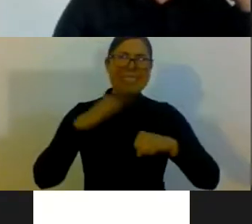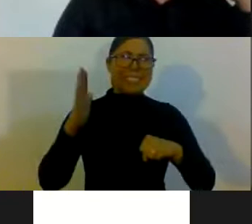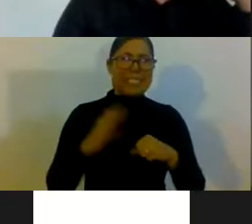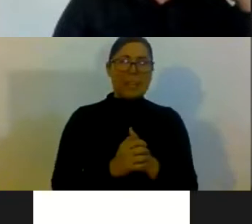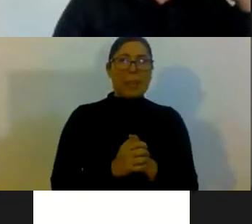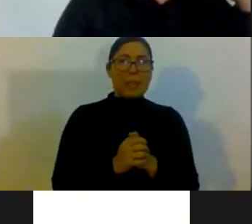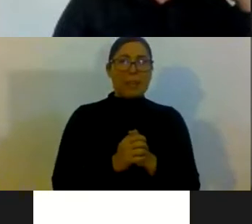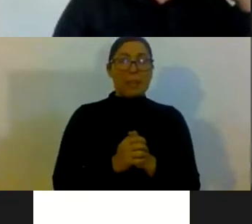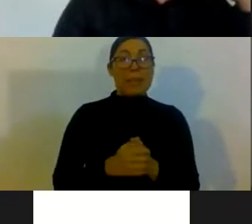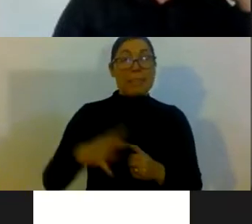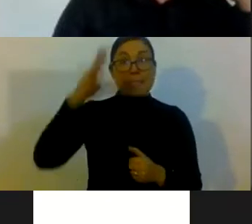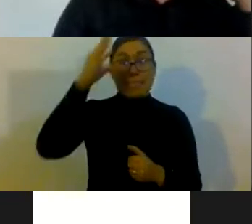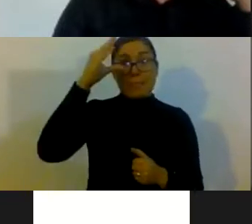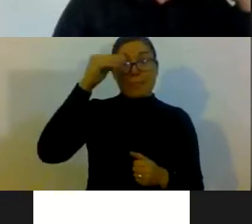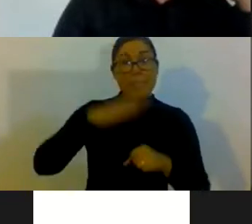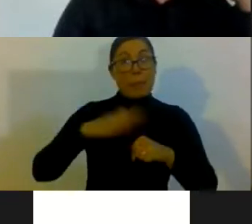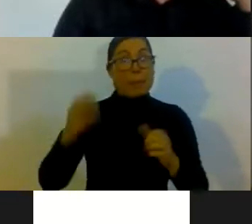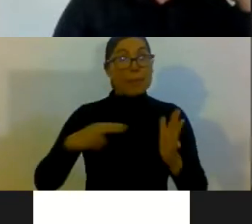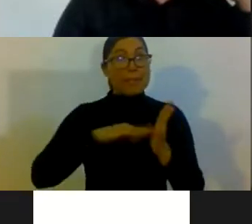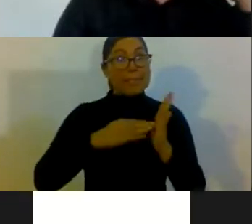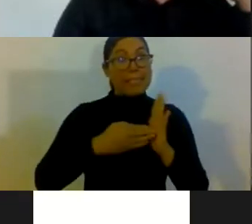que está la página